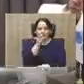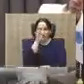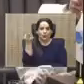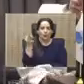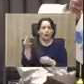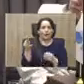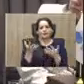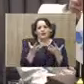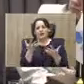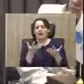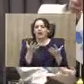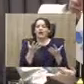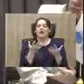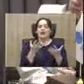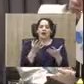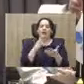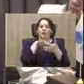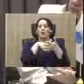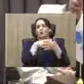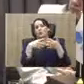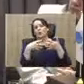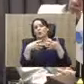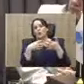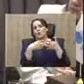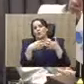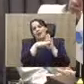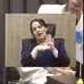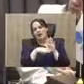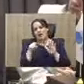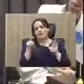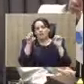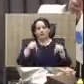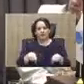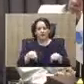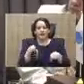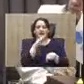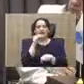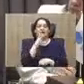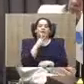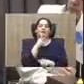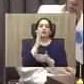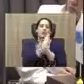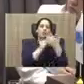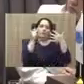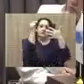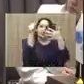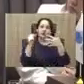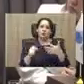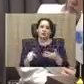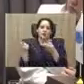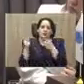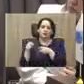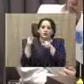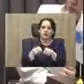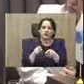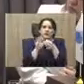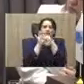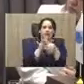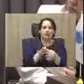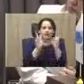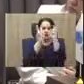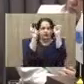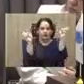de la mayor forma cronológica posible, hablándoles de algunas cosas que han sucedido en relación al tema de los escáneres,